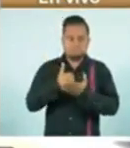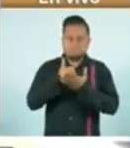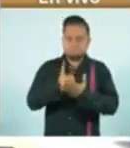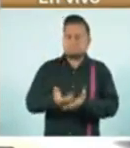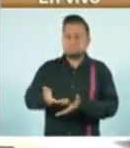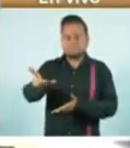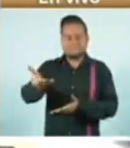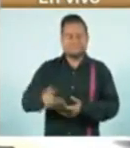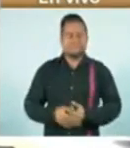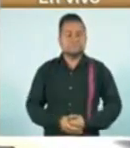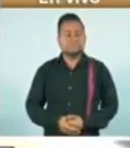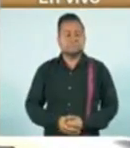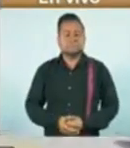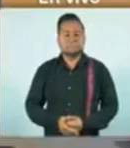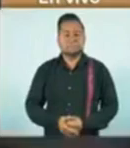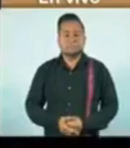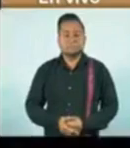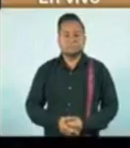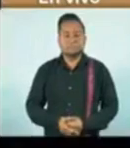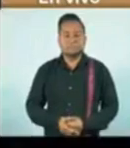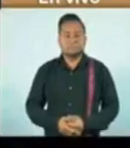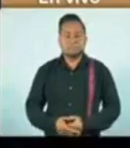Adelante.